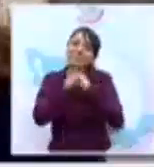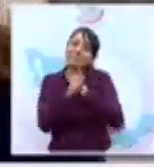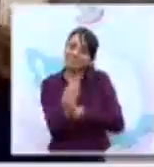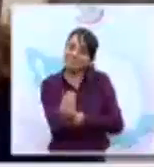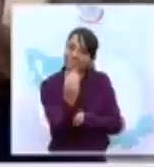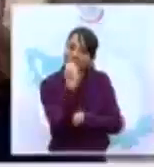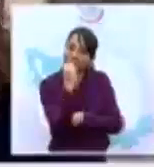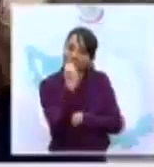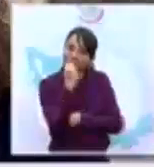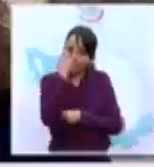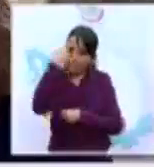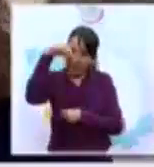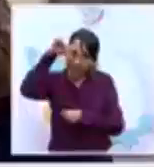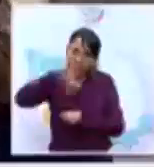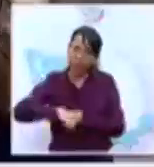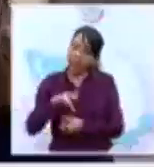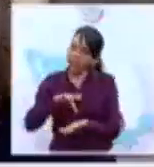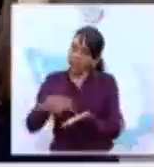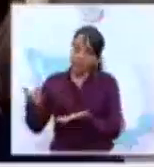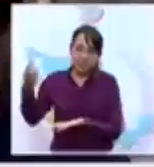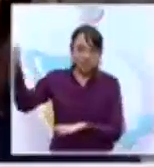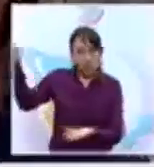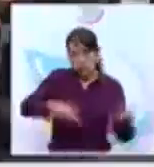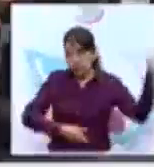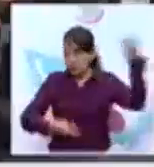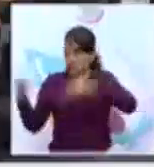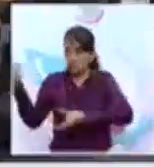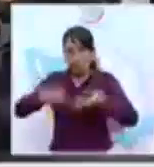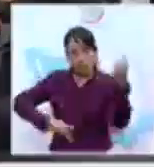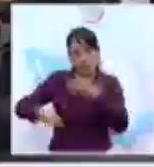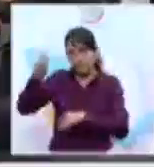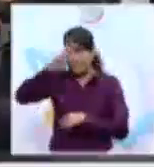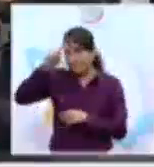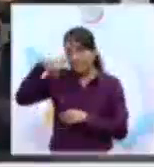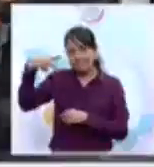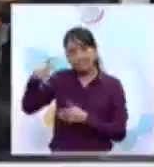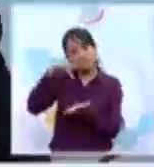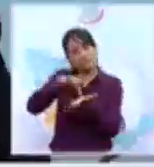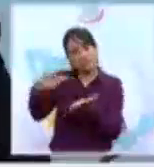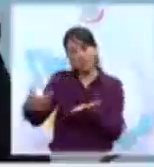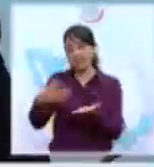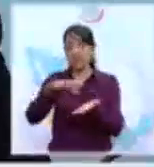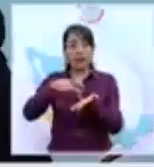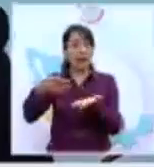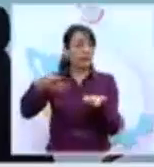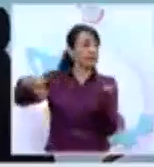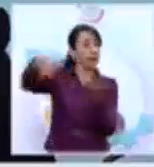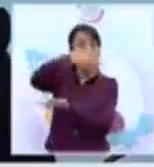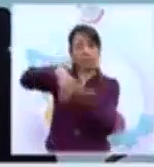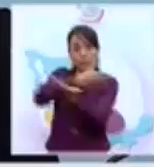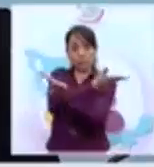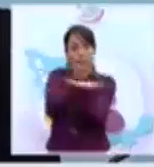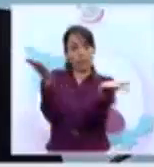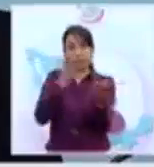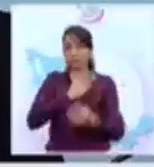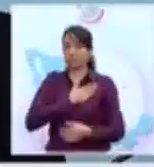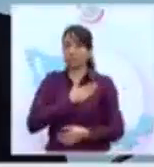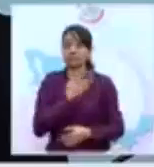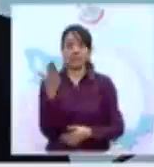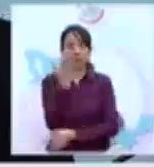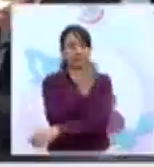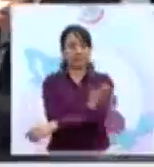ocupa. Muchas gracias a todos por sus aportaciones. Muchas gracias. Gracias a todos. Buenas tardes. Gracias por su